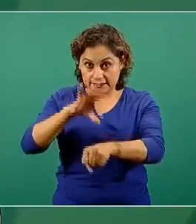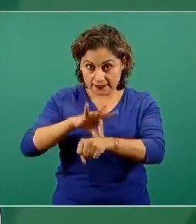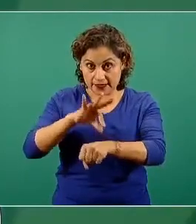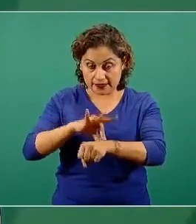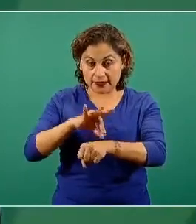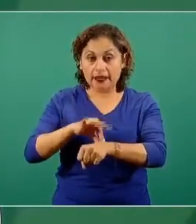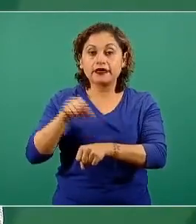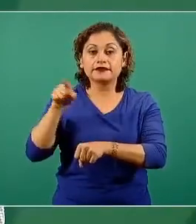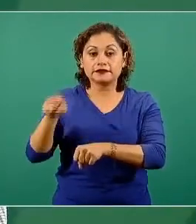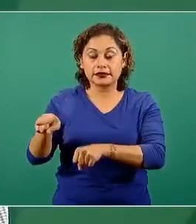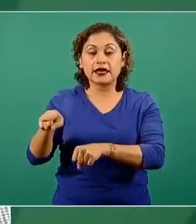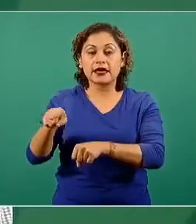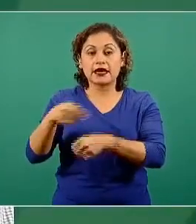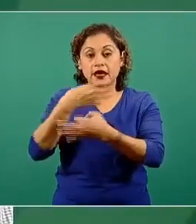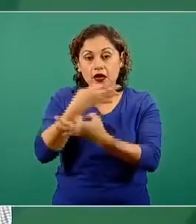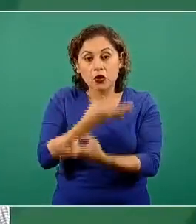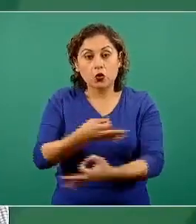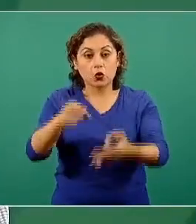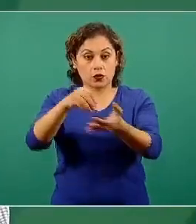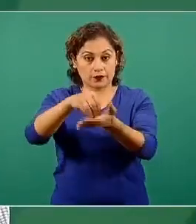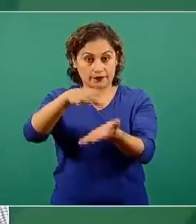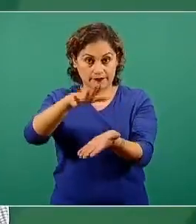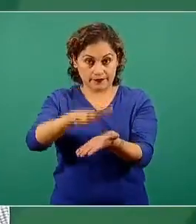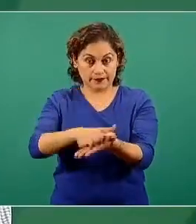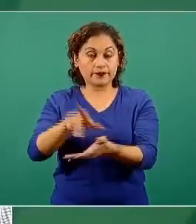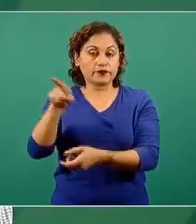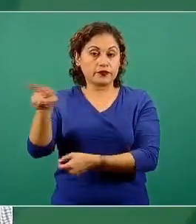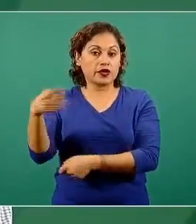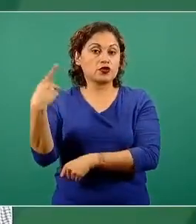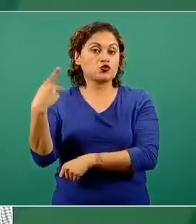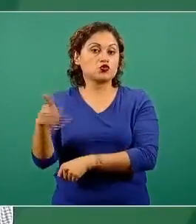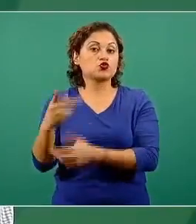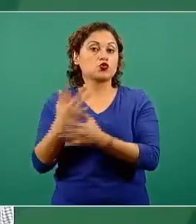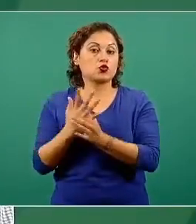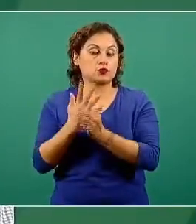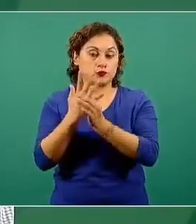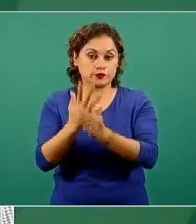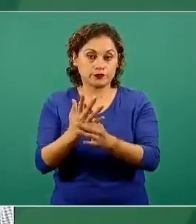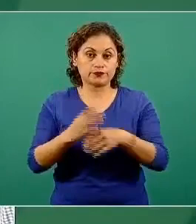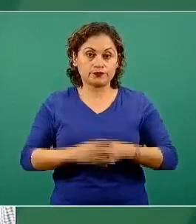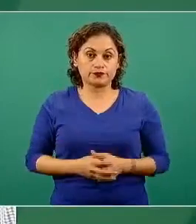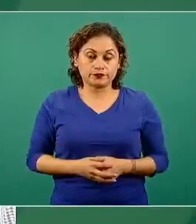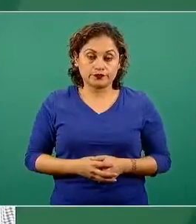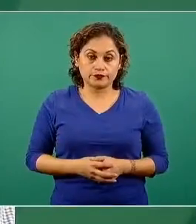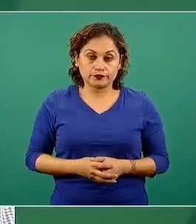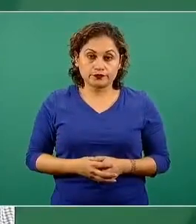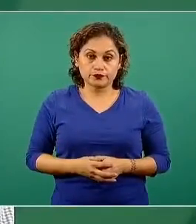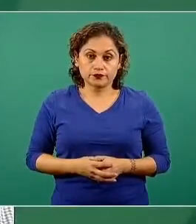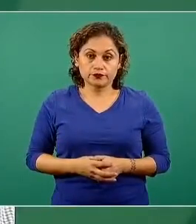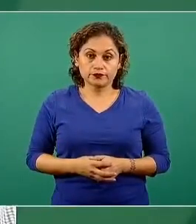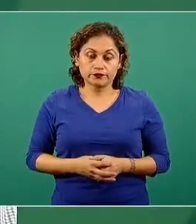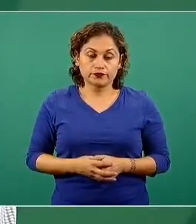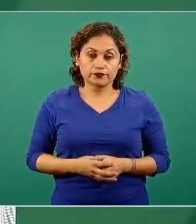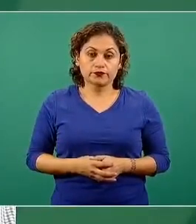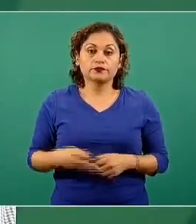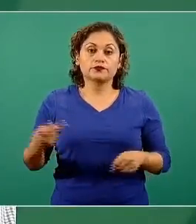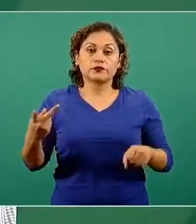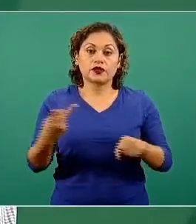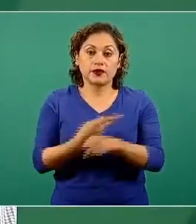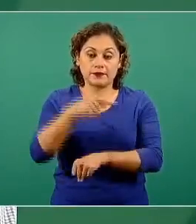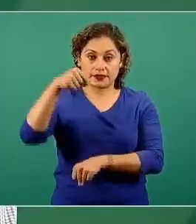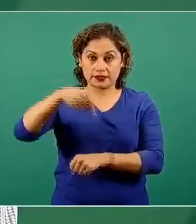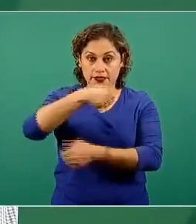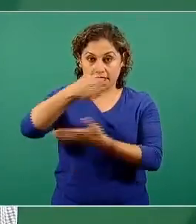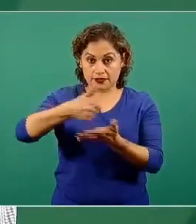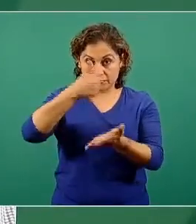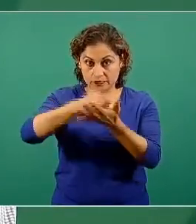comunicado precisamente comentando de que la intervención que se está llevando, que se va a llevar a cabo en la Ciudad de México,